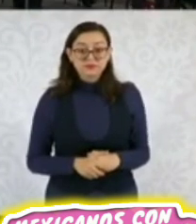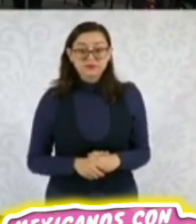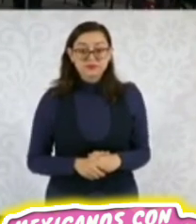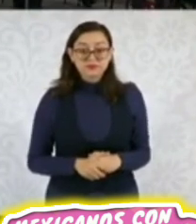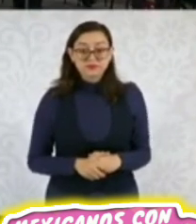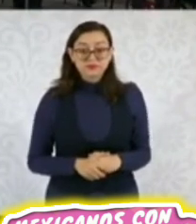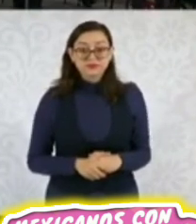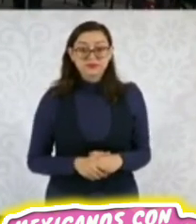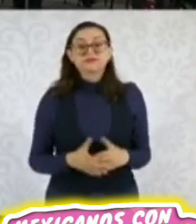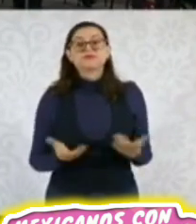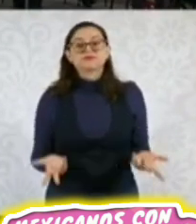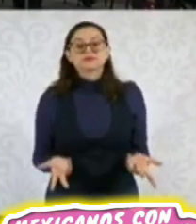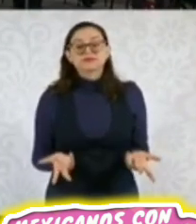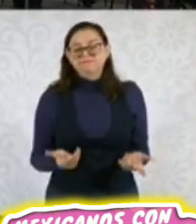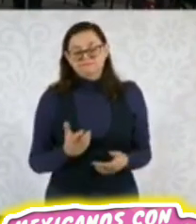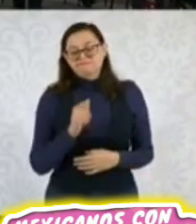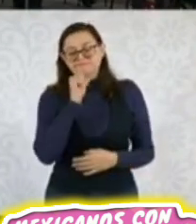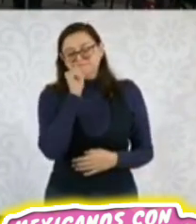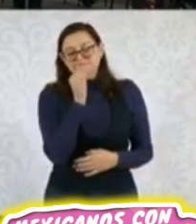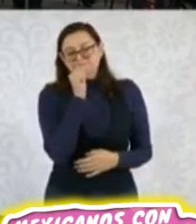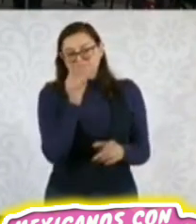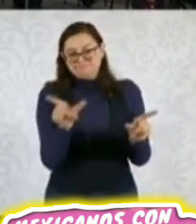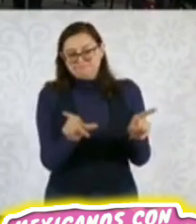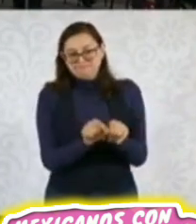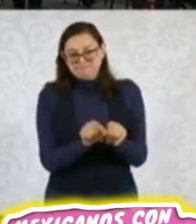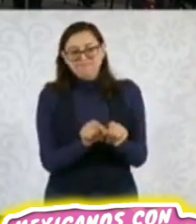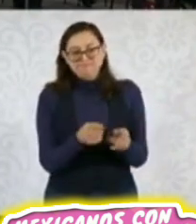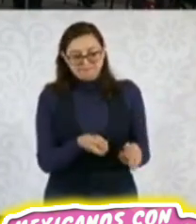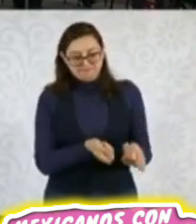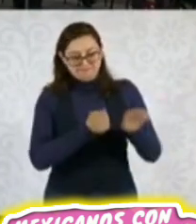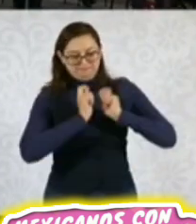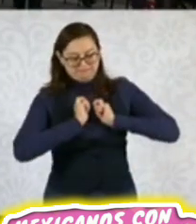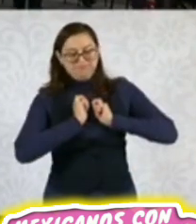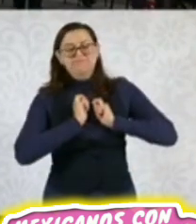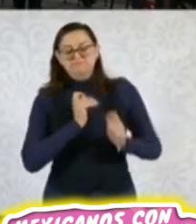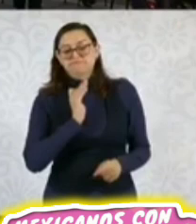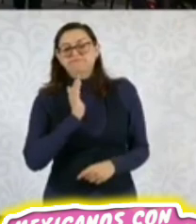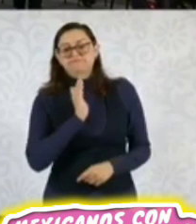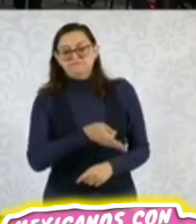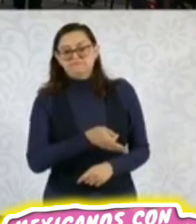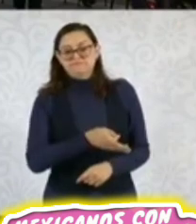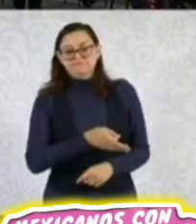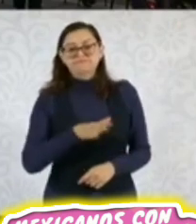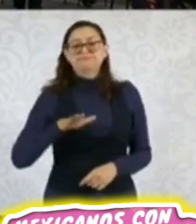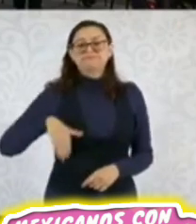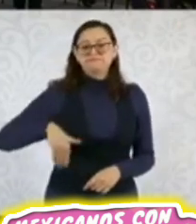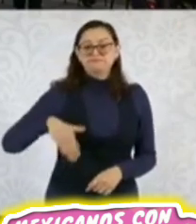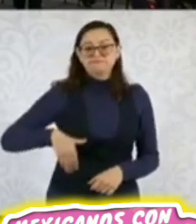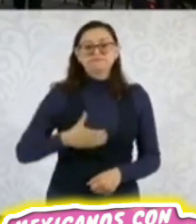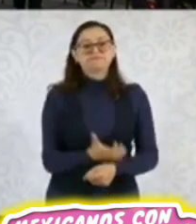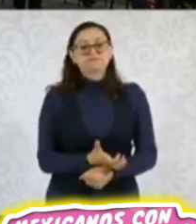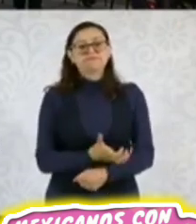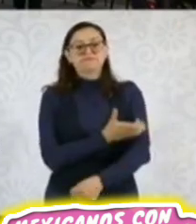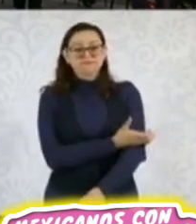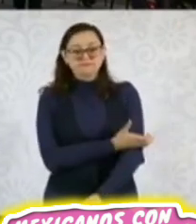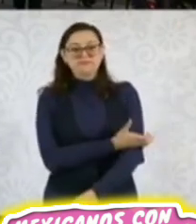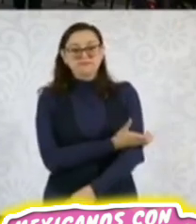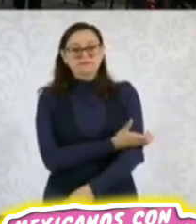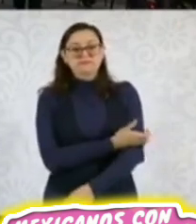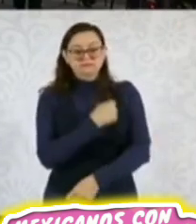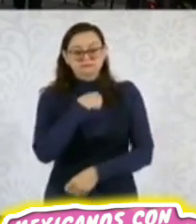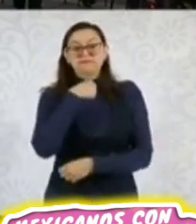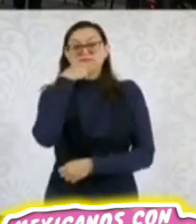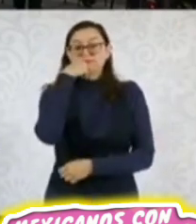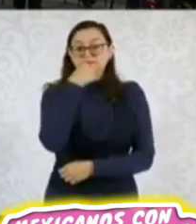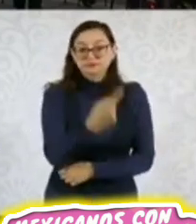Pues nada, aceptamos esta responsabilidad, como lo comentaba con mis colegas, con mis compañeras.